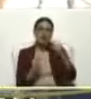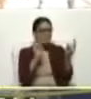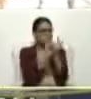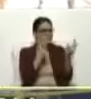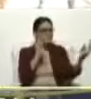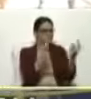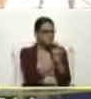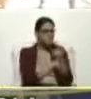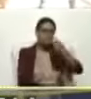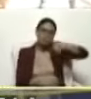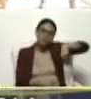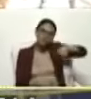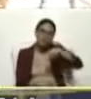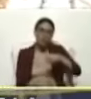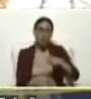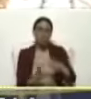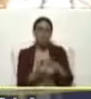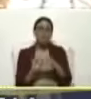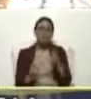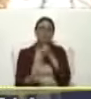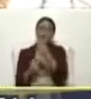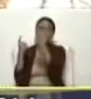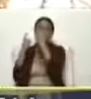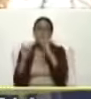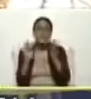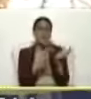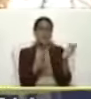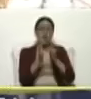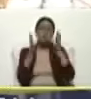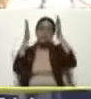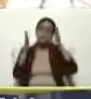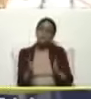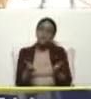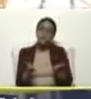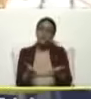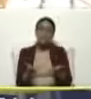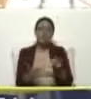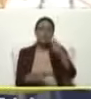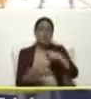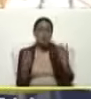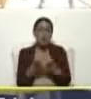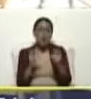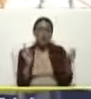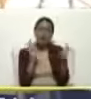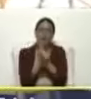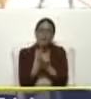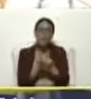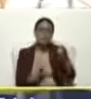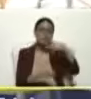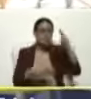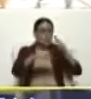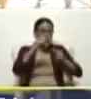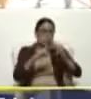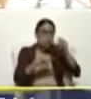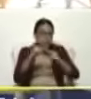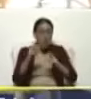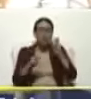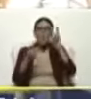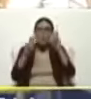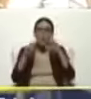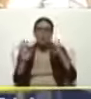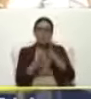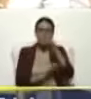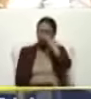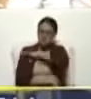los otros, dijo nuestro Señor Jesucristo. Basado en el amor, construyamos una nueva civilización, la civilización de la